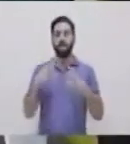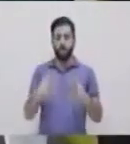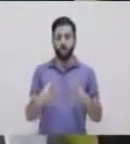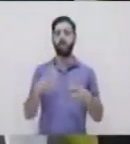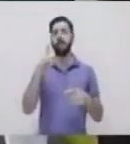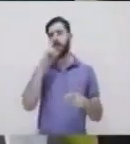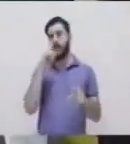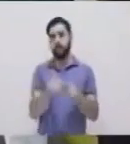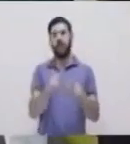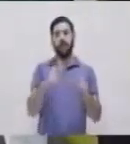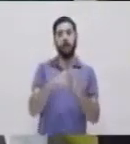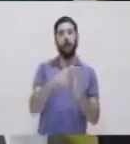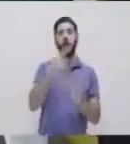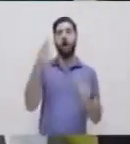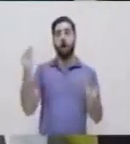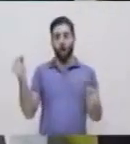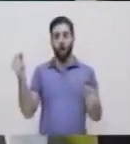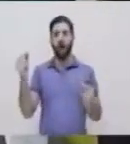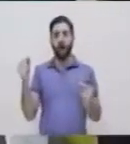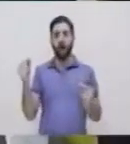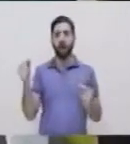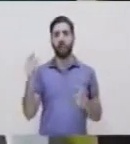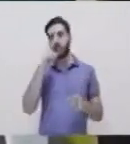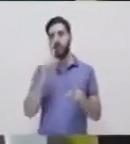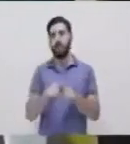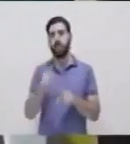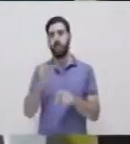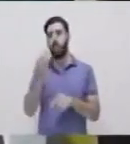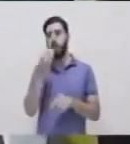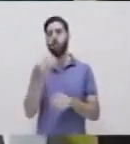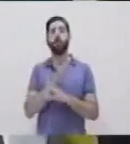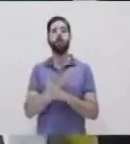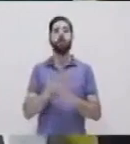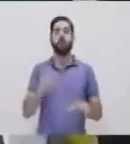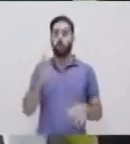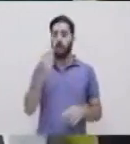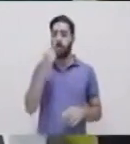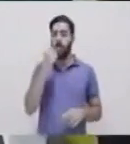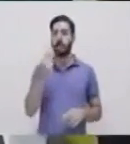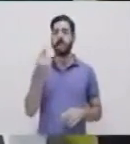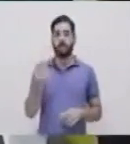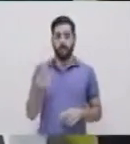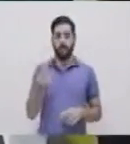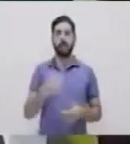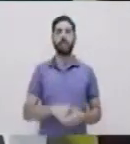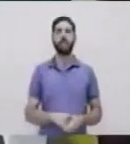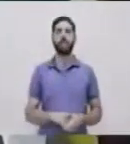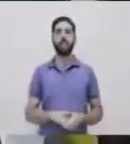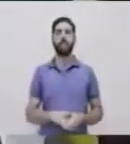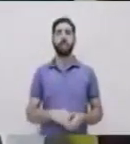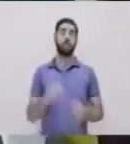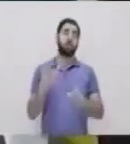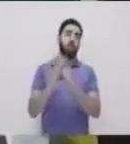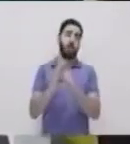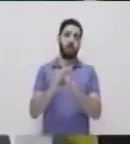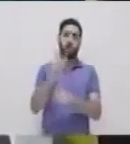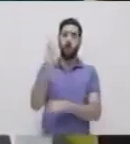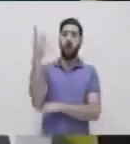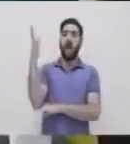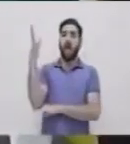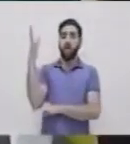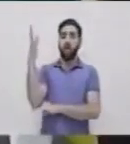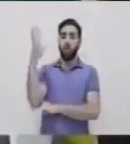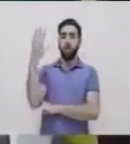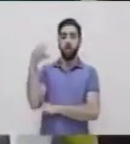frutos, de hojas, pero hay algunas especies que se alimentan únicamente de semillas. Si el árbol